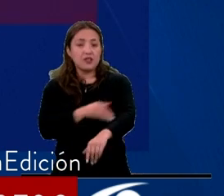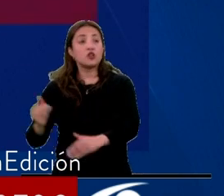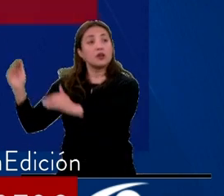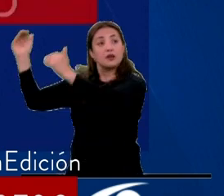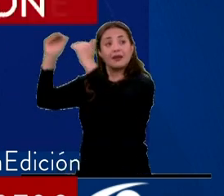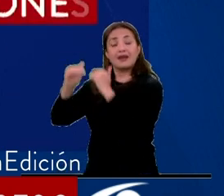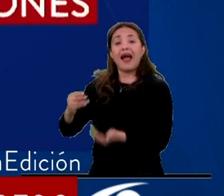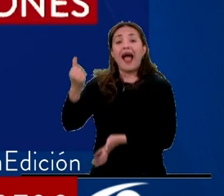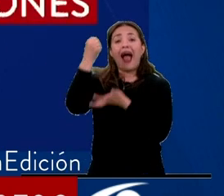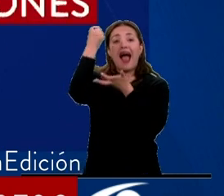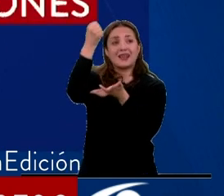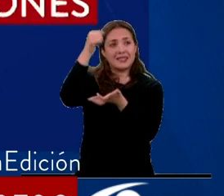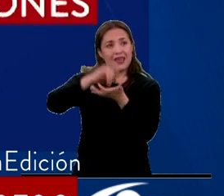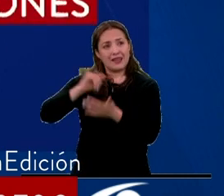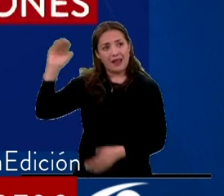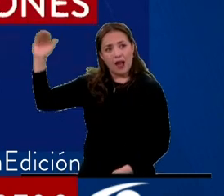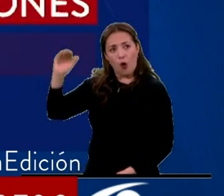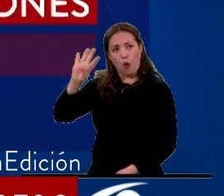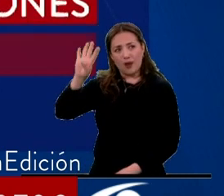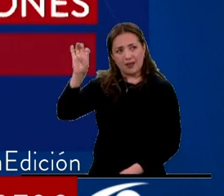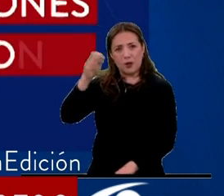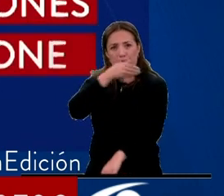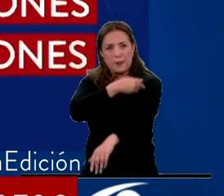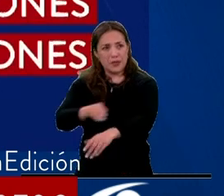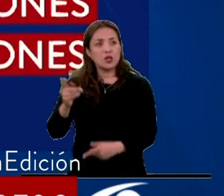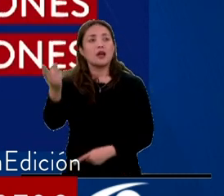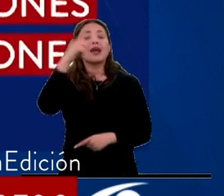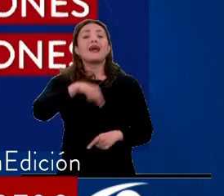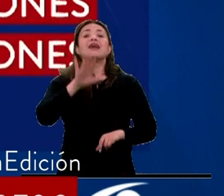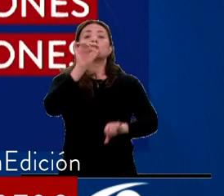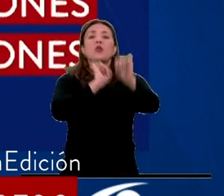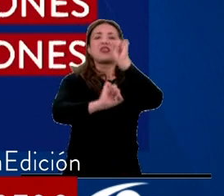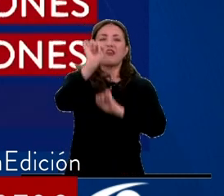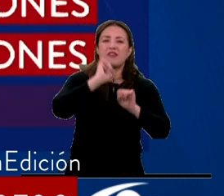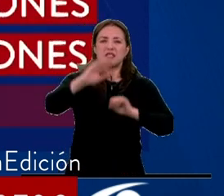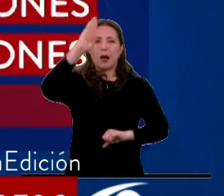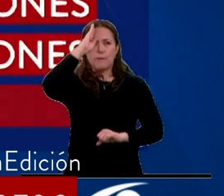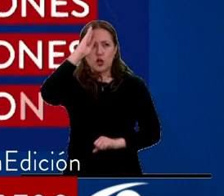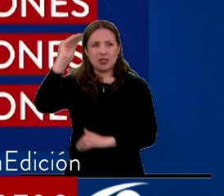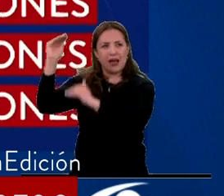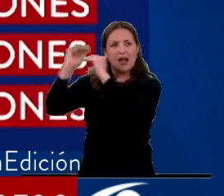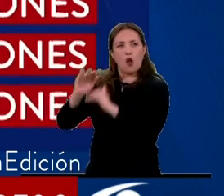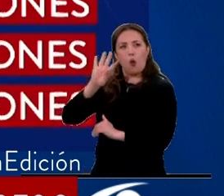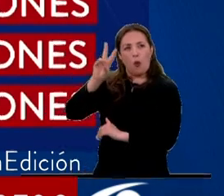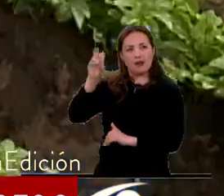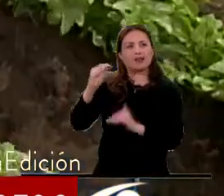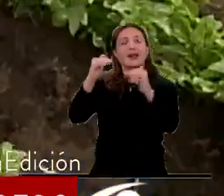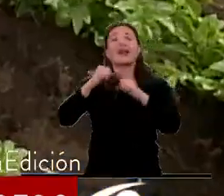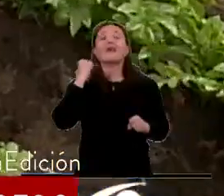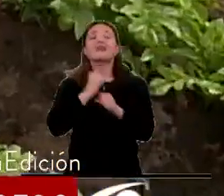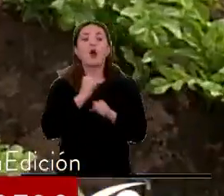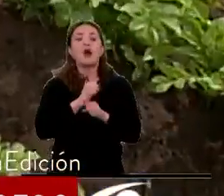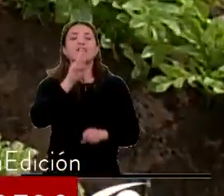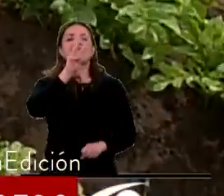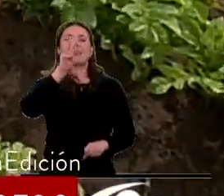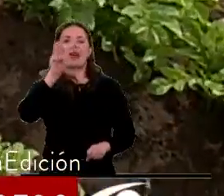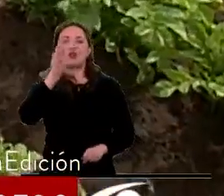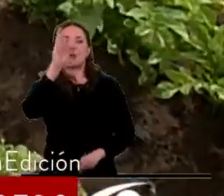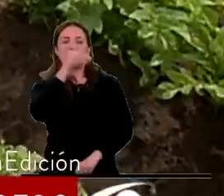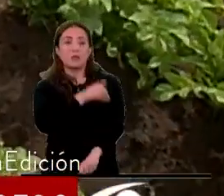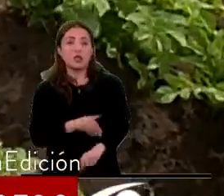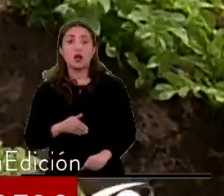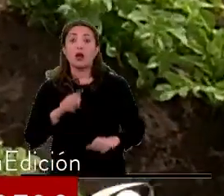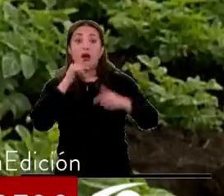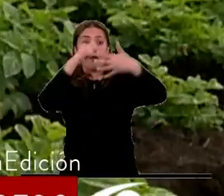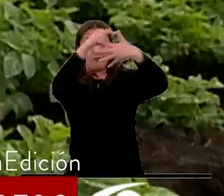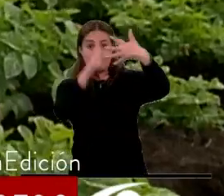49 billones de pesos; defensa y policía, 47 billones de pesos; y trabajo, 38 billones de pesos. Aunque no aparece en la parte alta